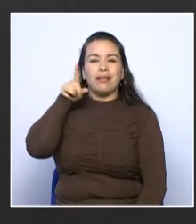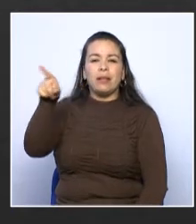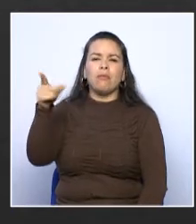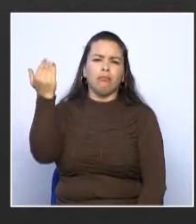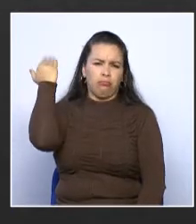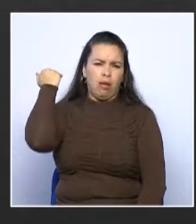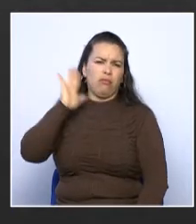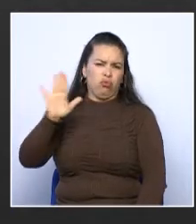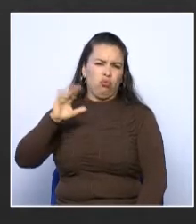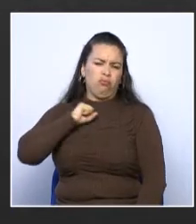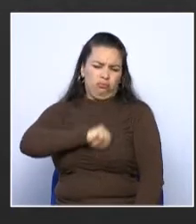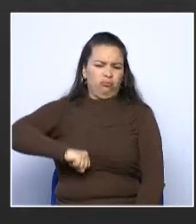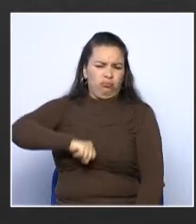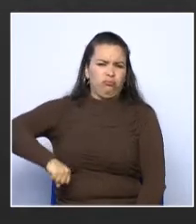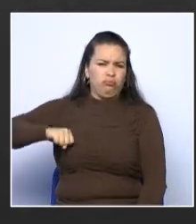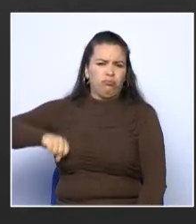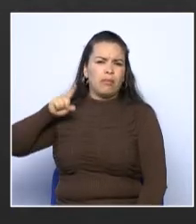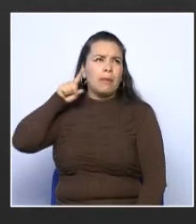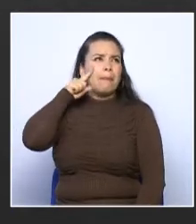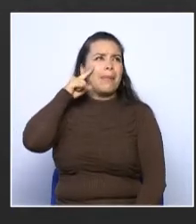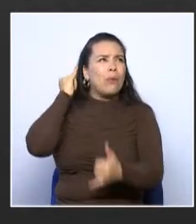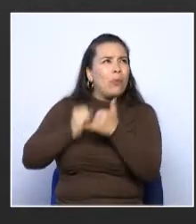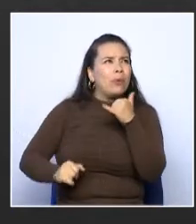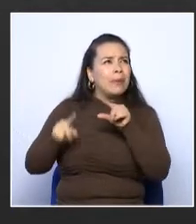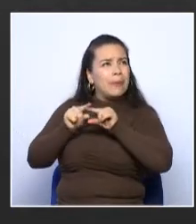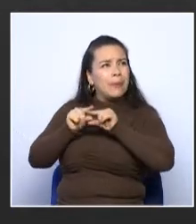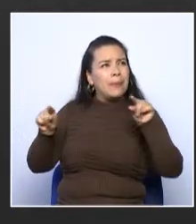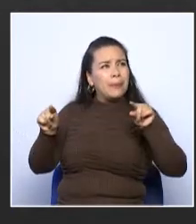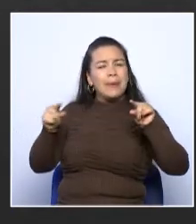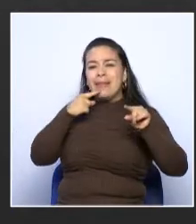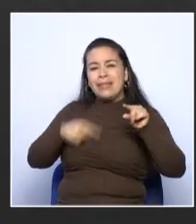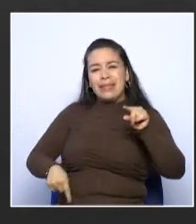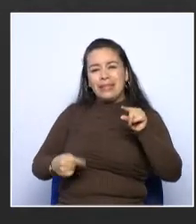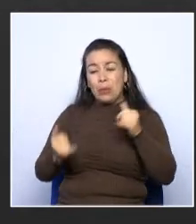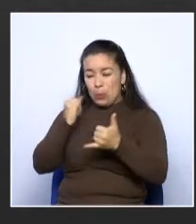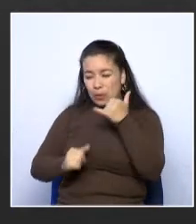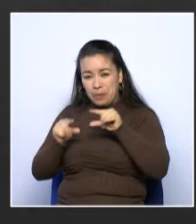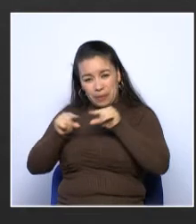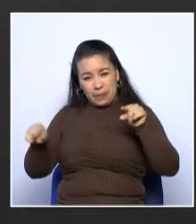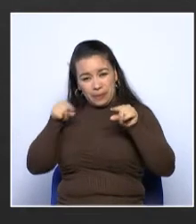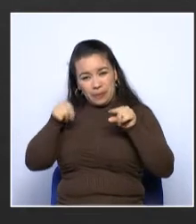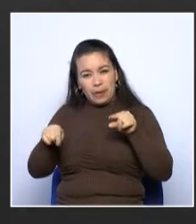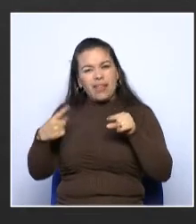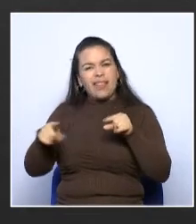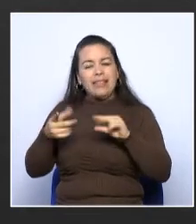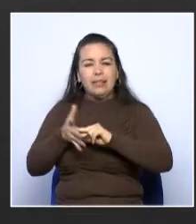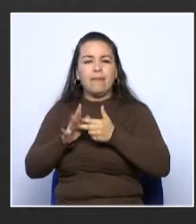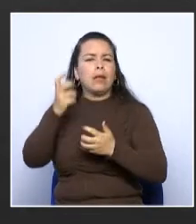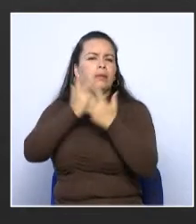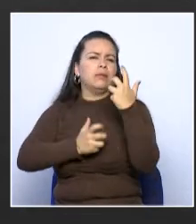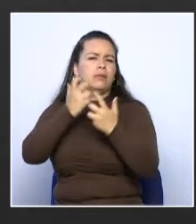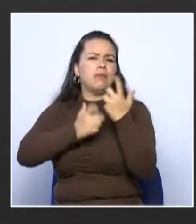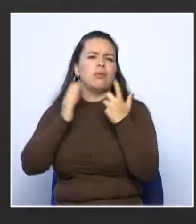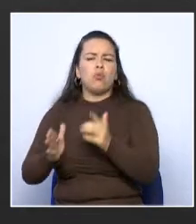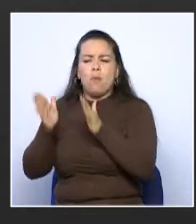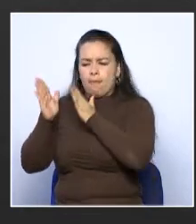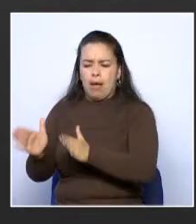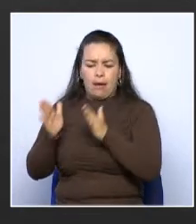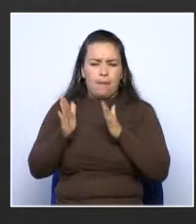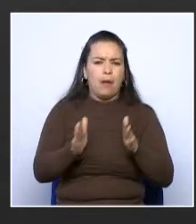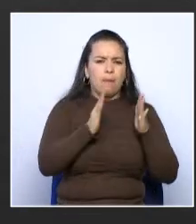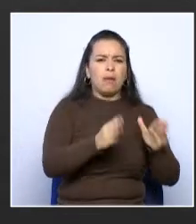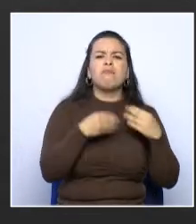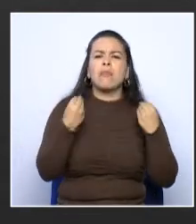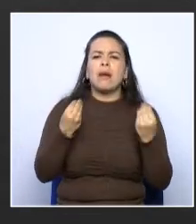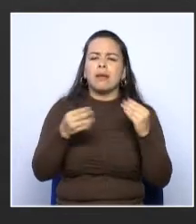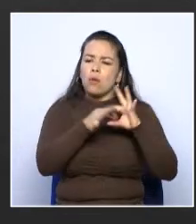vida un estudio mamario ven esa sigla abajo del informe, en la última parte. El BIRADS es un sistema simplemente de clasificación que se hizo